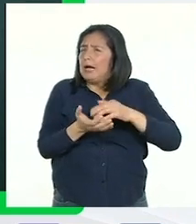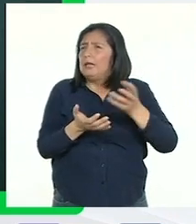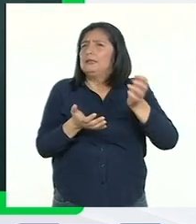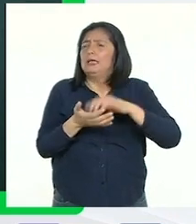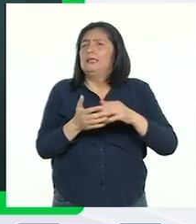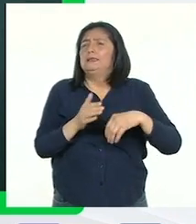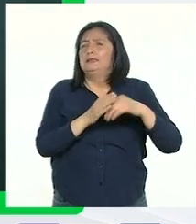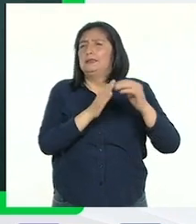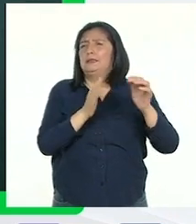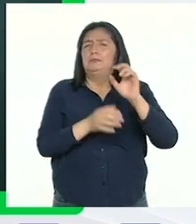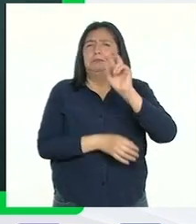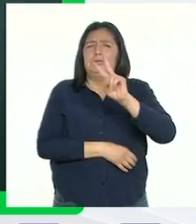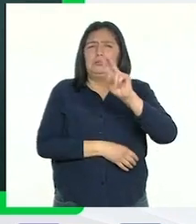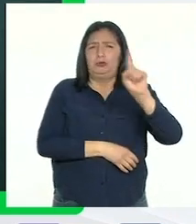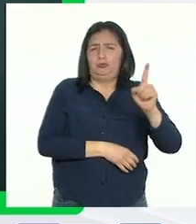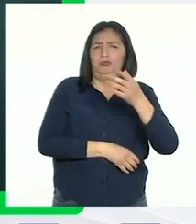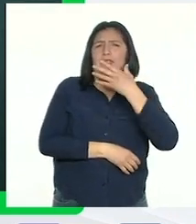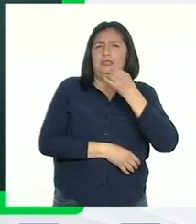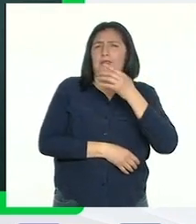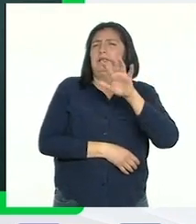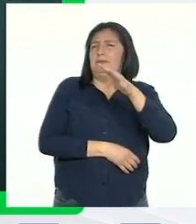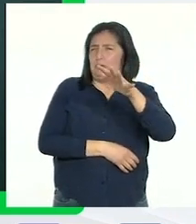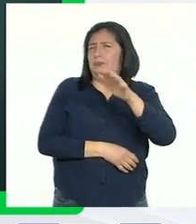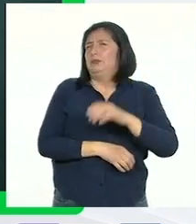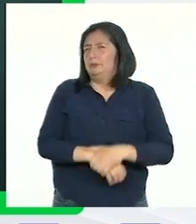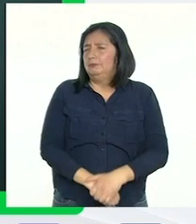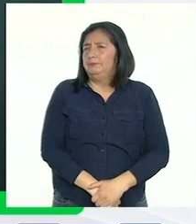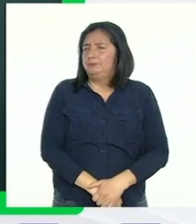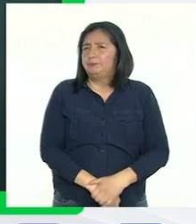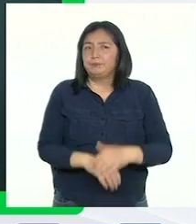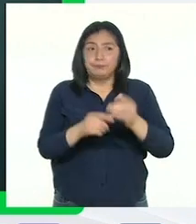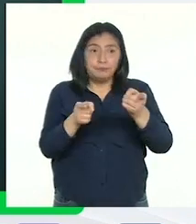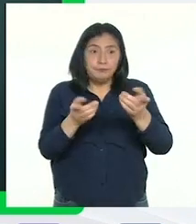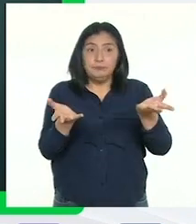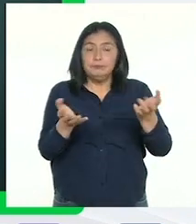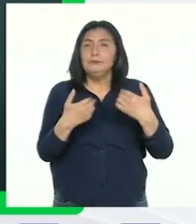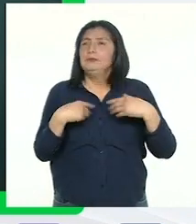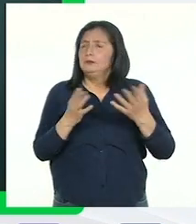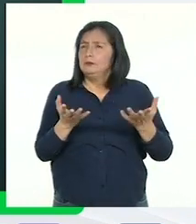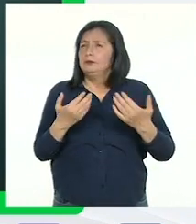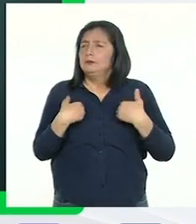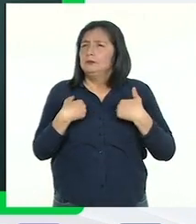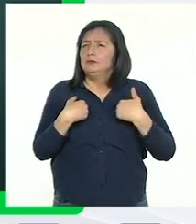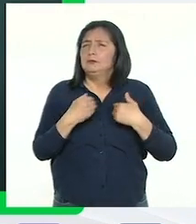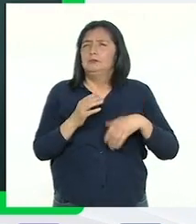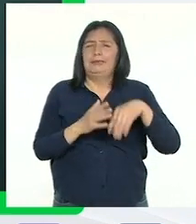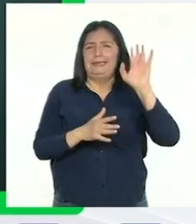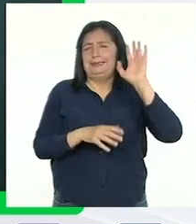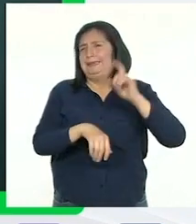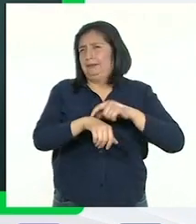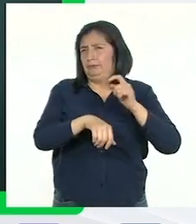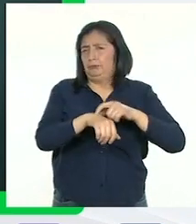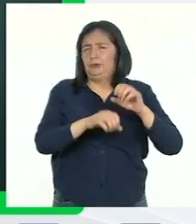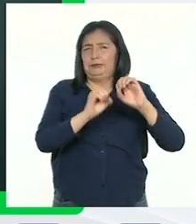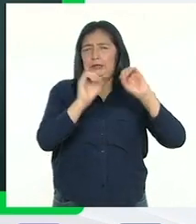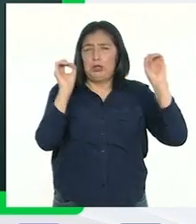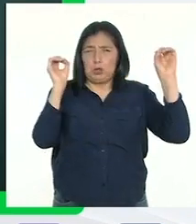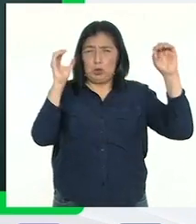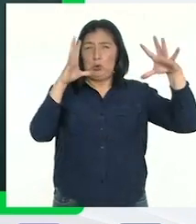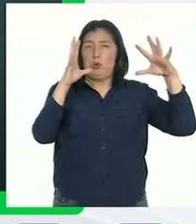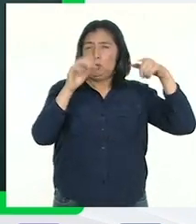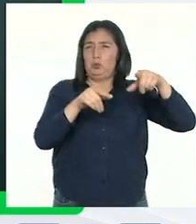hasta llegar el 21 de diciembre aproximadamente. Allí llegaremos a su máxima duración, con